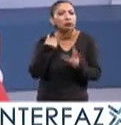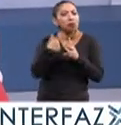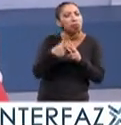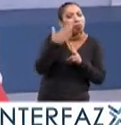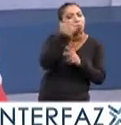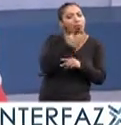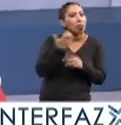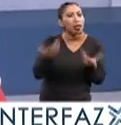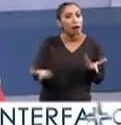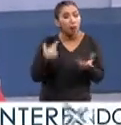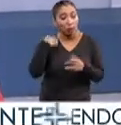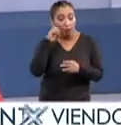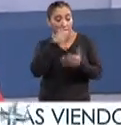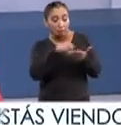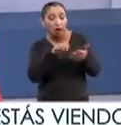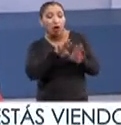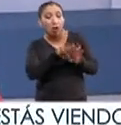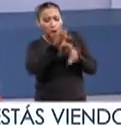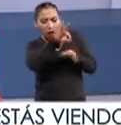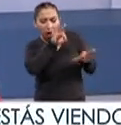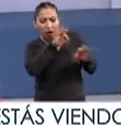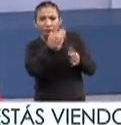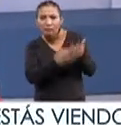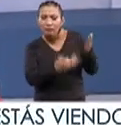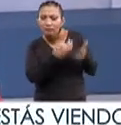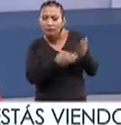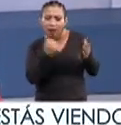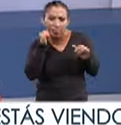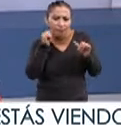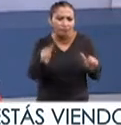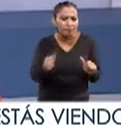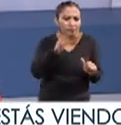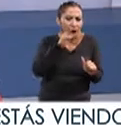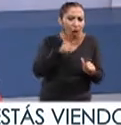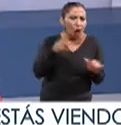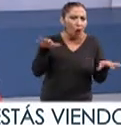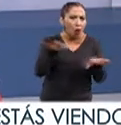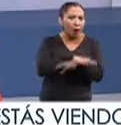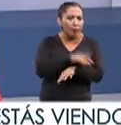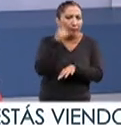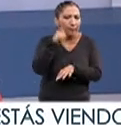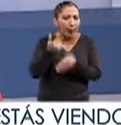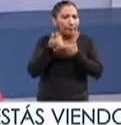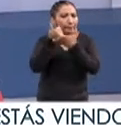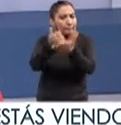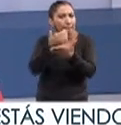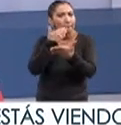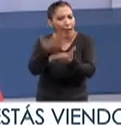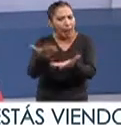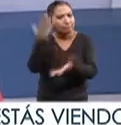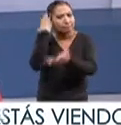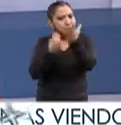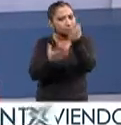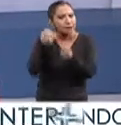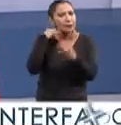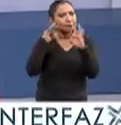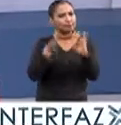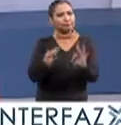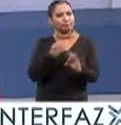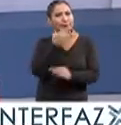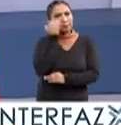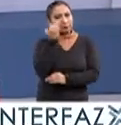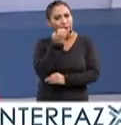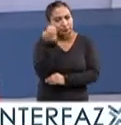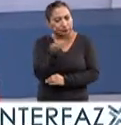parámetros? Y una vez medidos, ¿cómo identificamos los factores que debemos mejorar o cambiar para darle un buen cauce al aprovechamiento y rendimiento